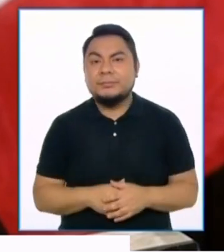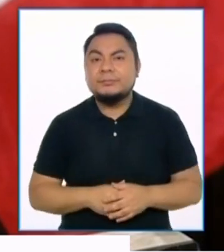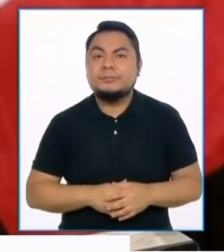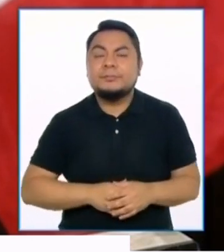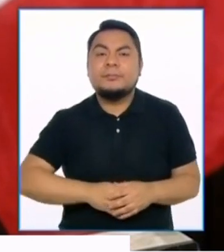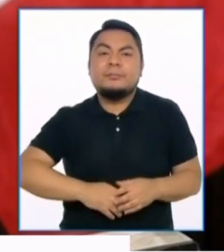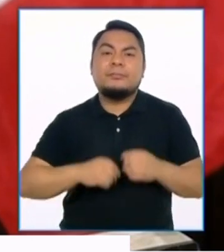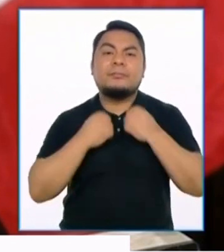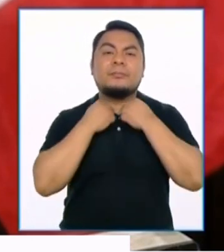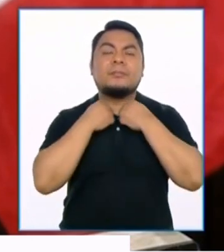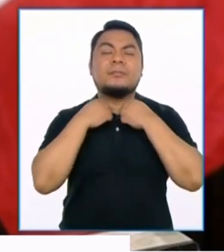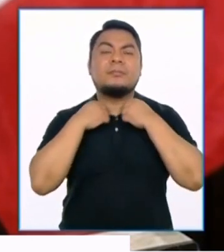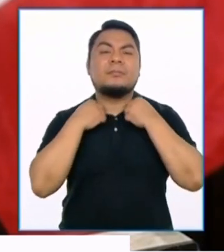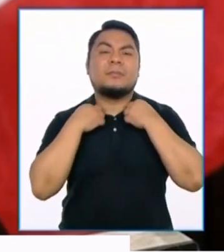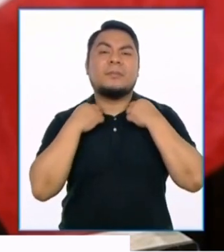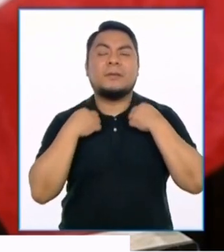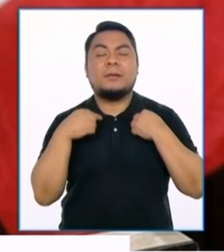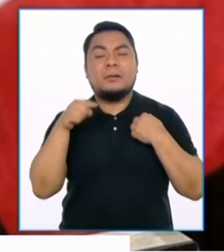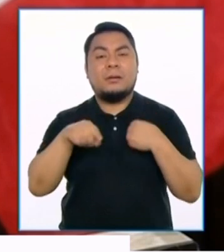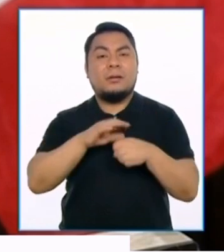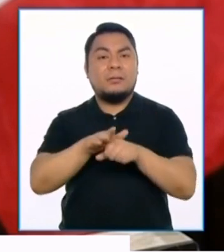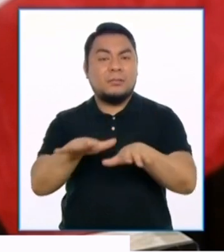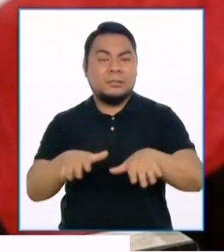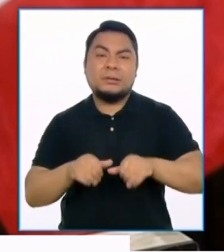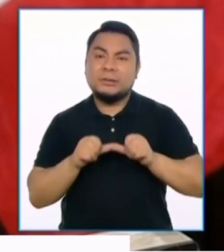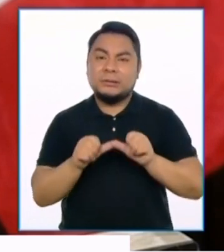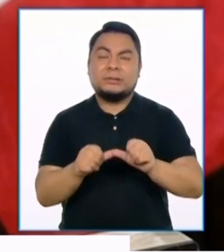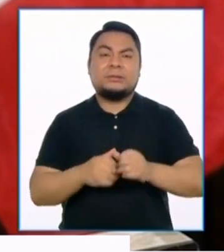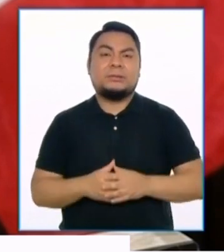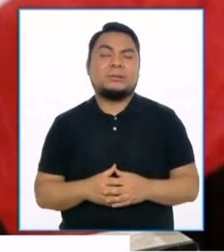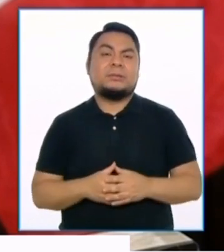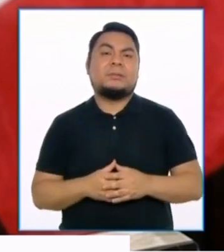como el virus sigue